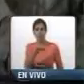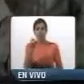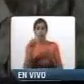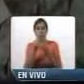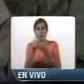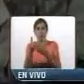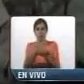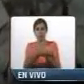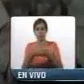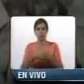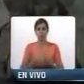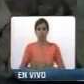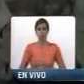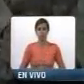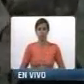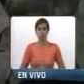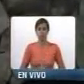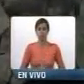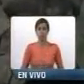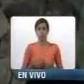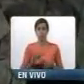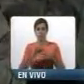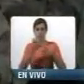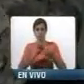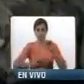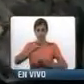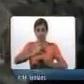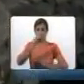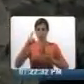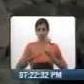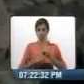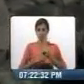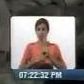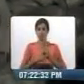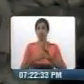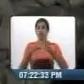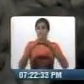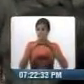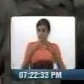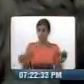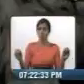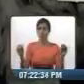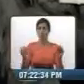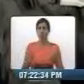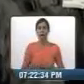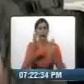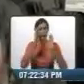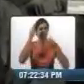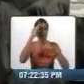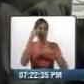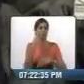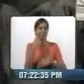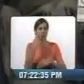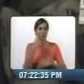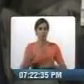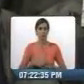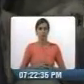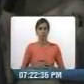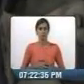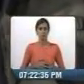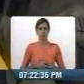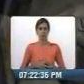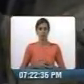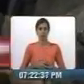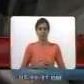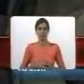están en las regiones estratégicas de defensa integral, todos atentos, todos alerta,